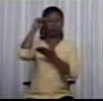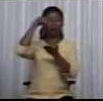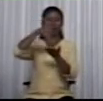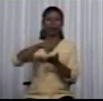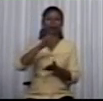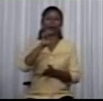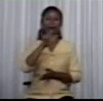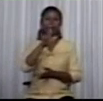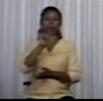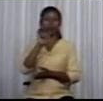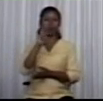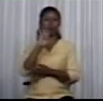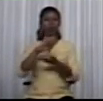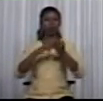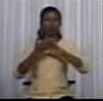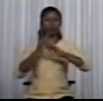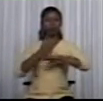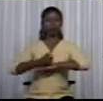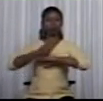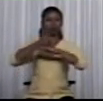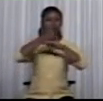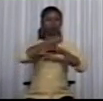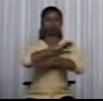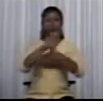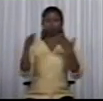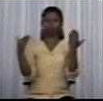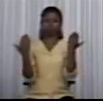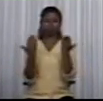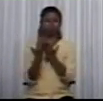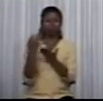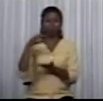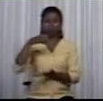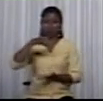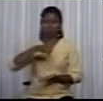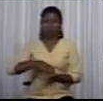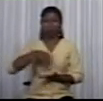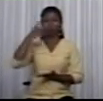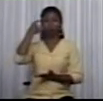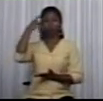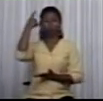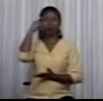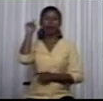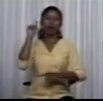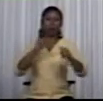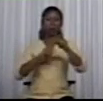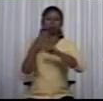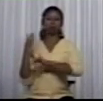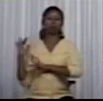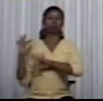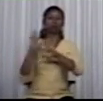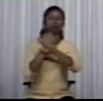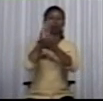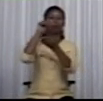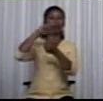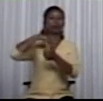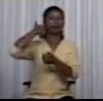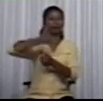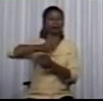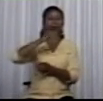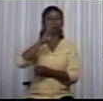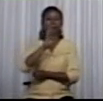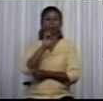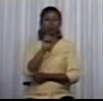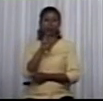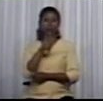las autoridades de ese cantón, a más de autoridades provinciales como el gobernador, entre otras, estuvieron ayer en Borbón. Después de que